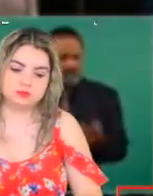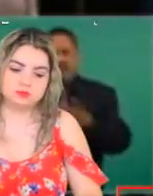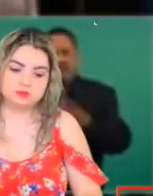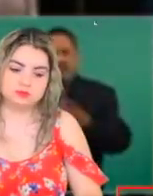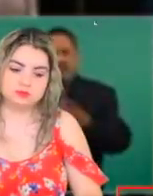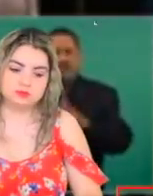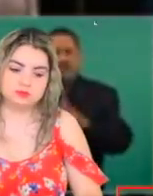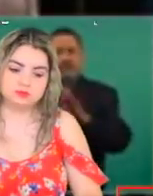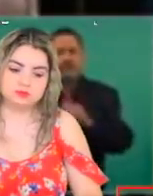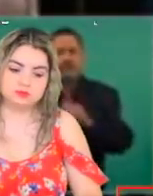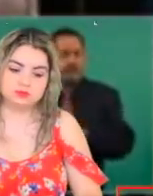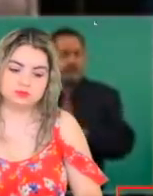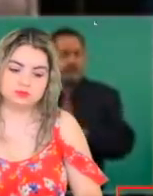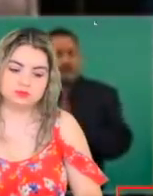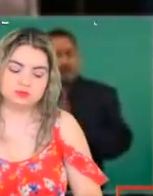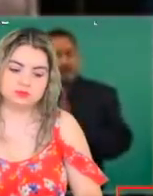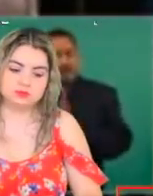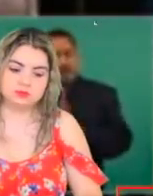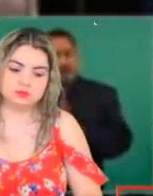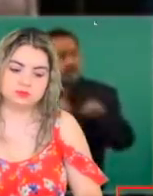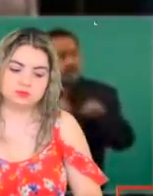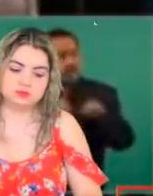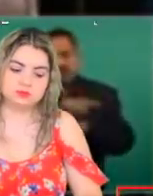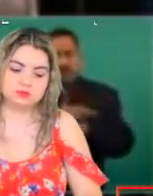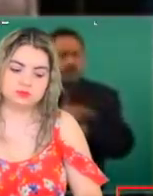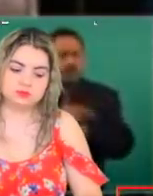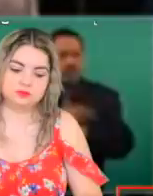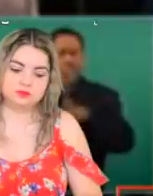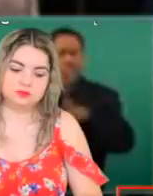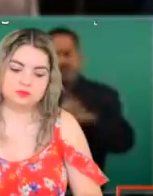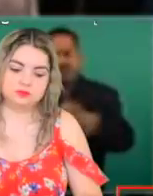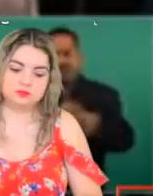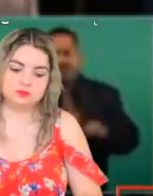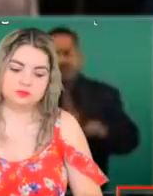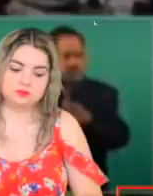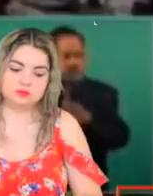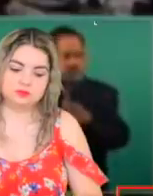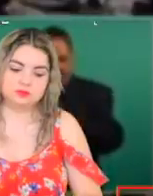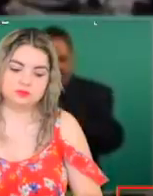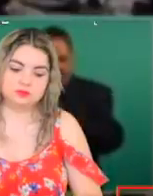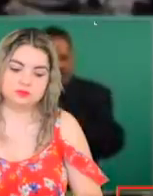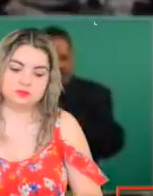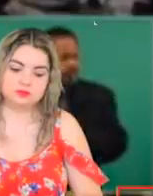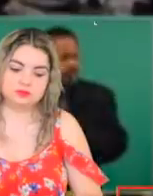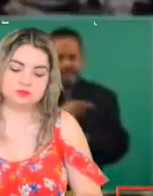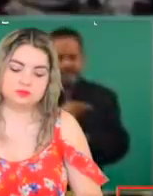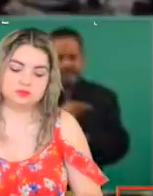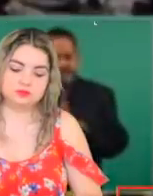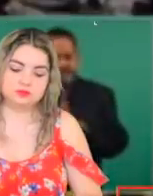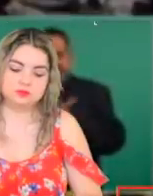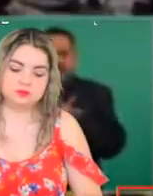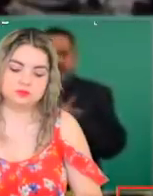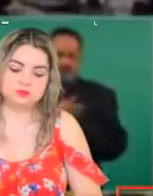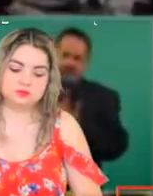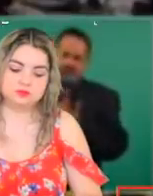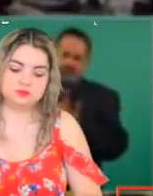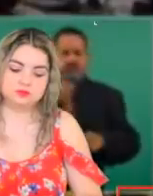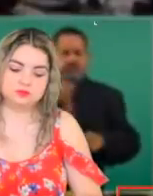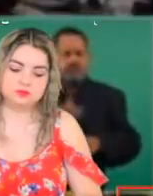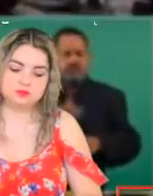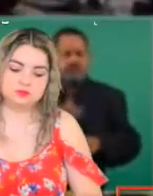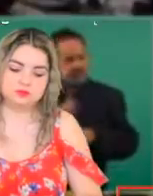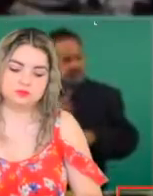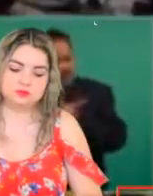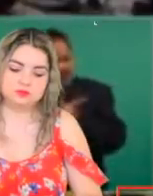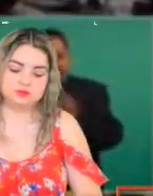tema es precisamente funcionarios que ya se enraizaron, y usted dice algo, hay que estar ejerciendo el Estado de Derecho, no el chueco.